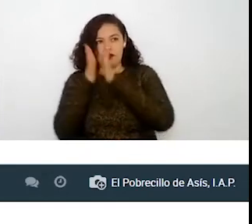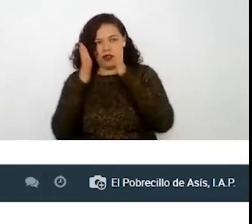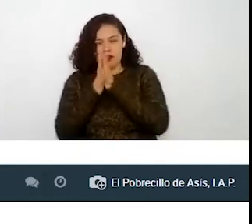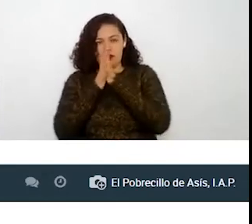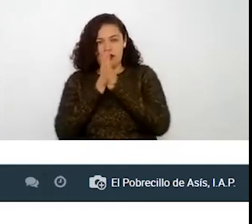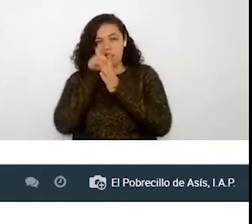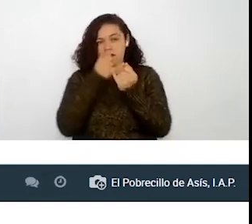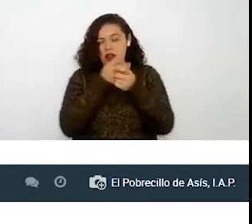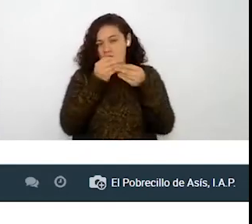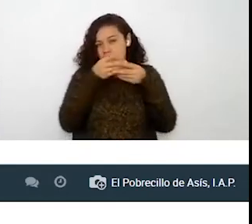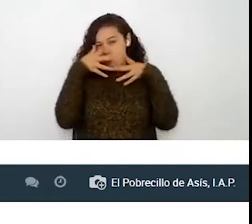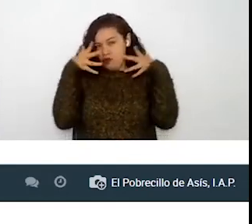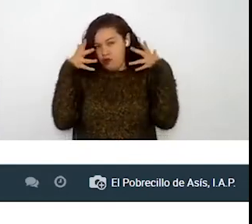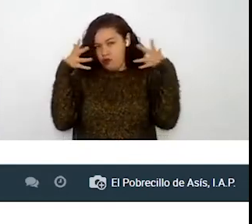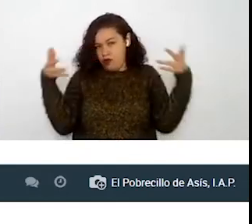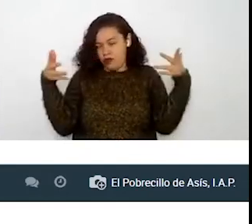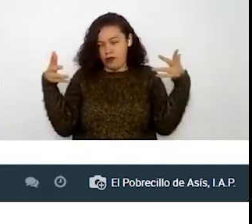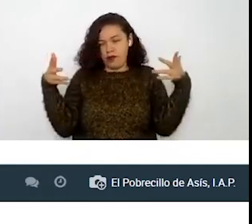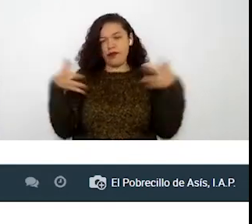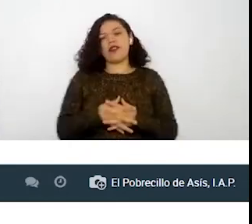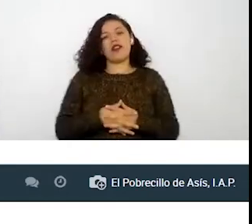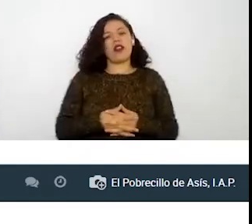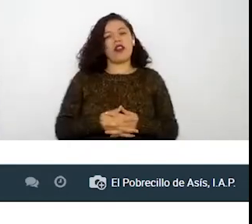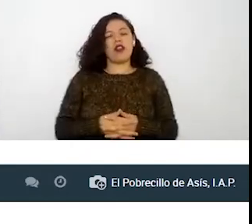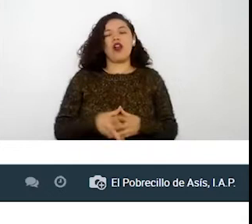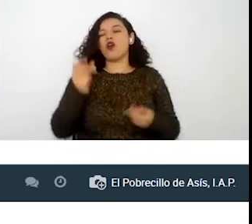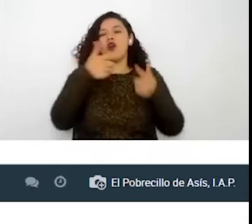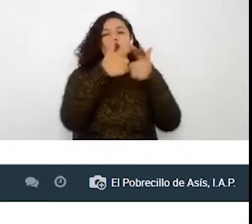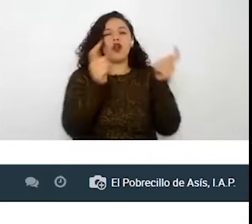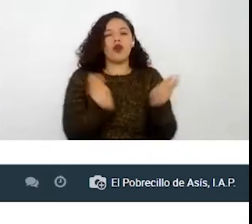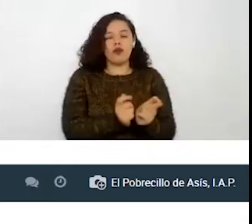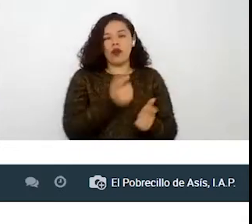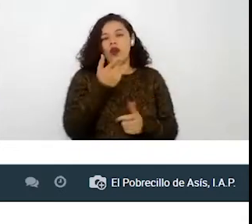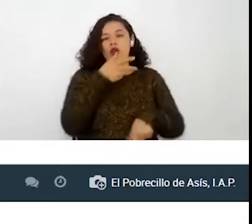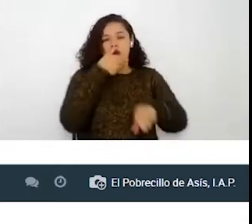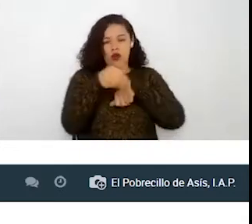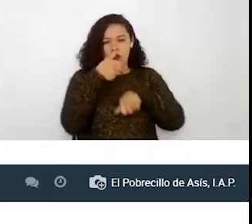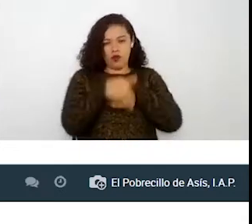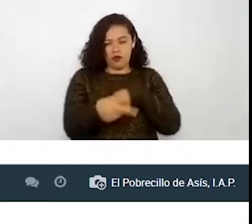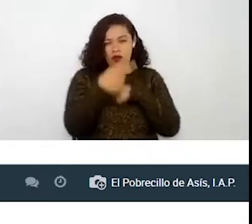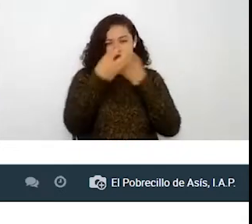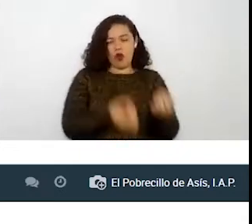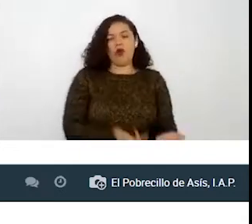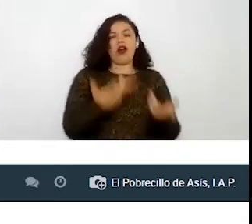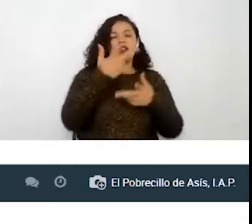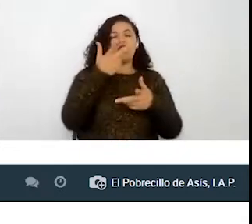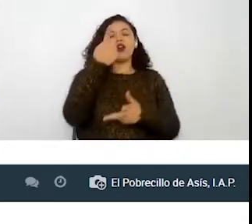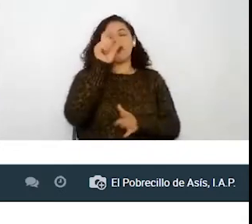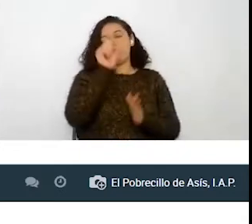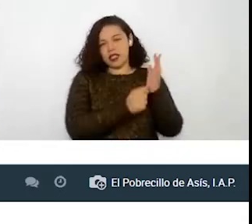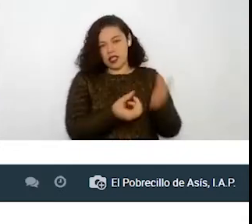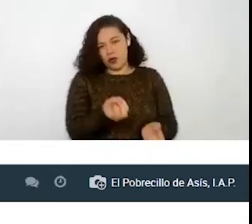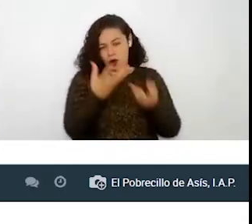muy muy grande no en este caso como es grupal únicamente vamos a contabilizar las sesiones por mes